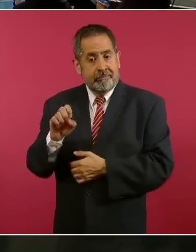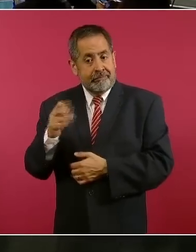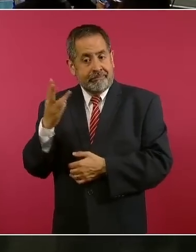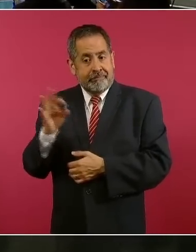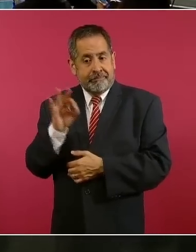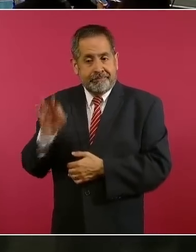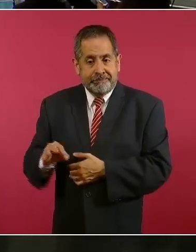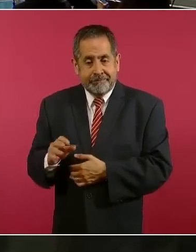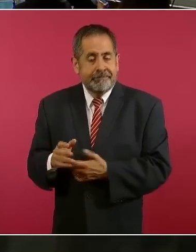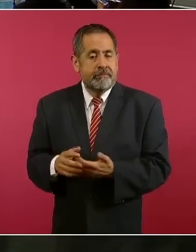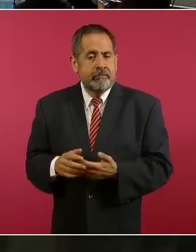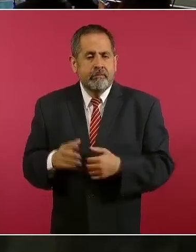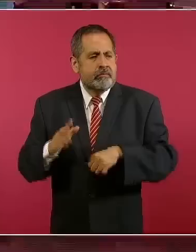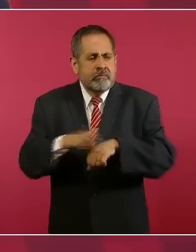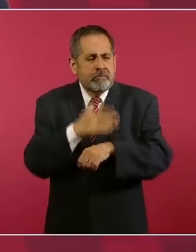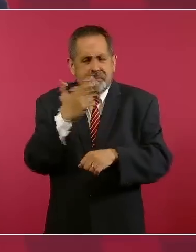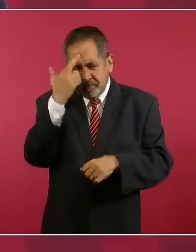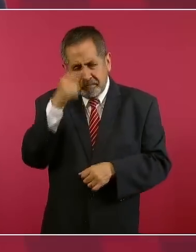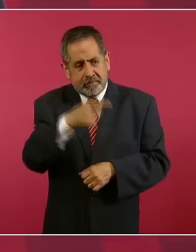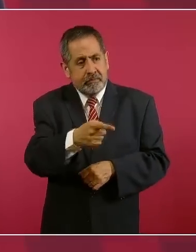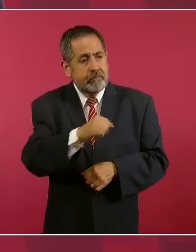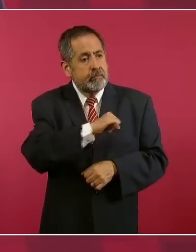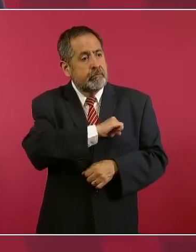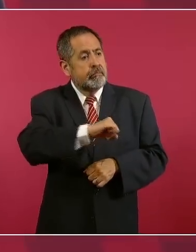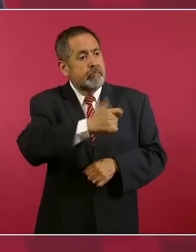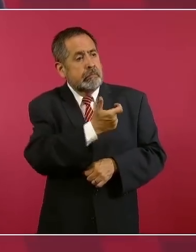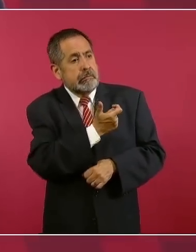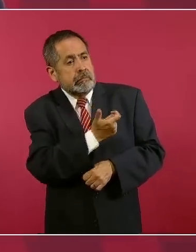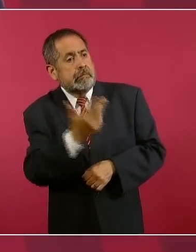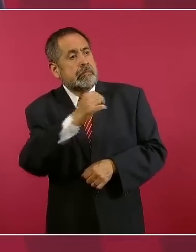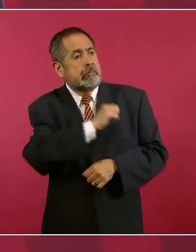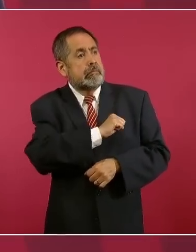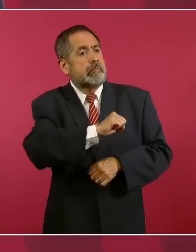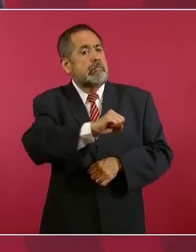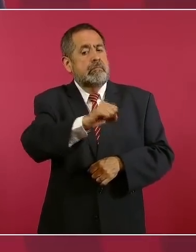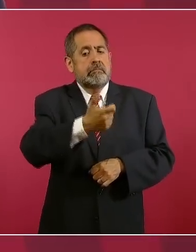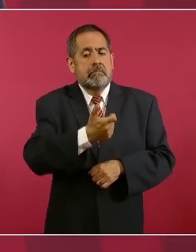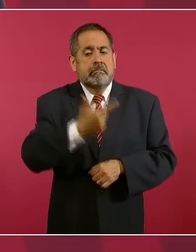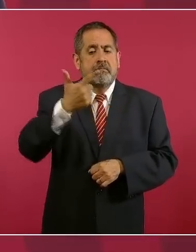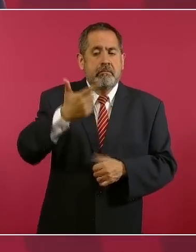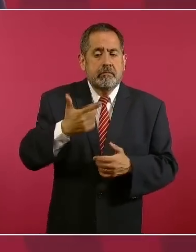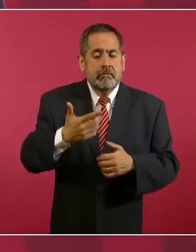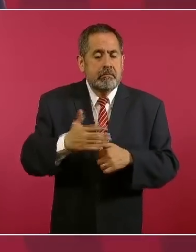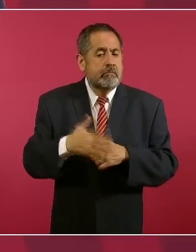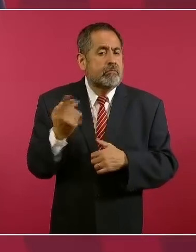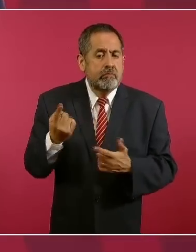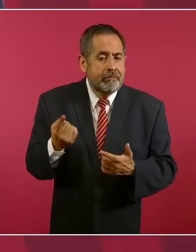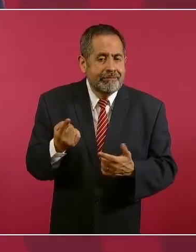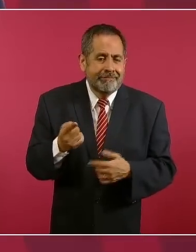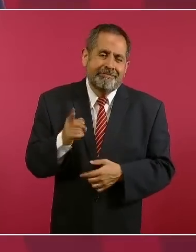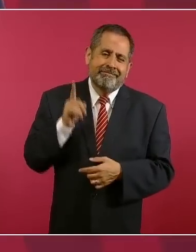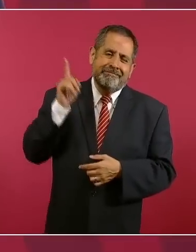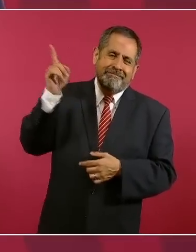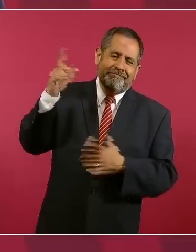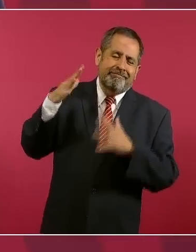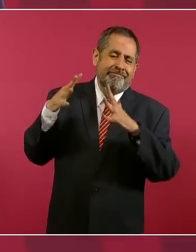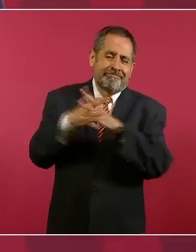Se produjo por la guerra de